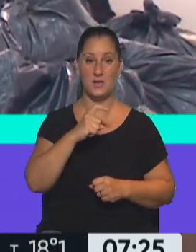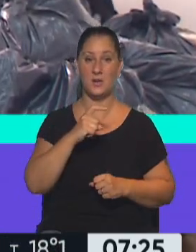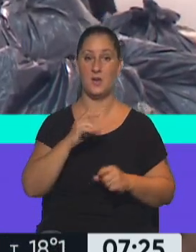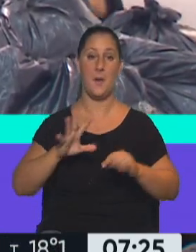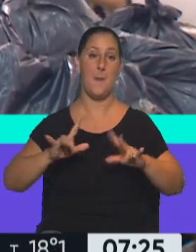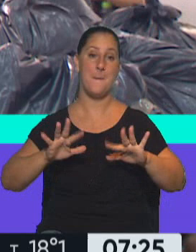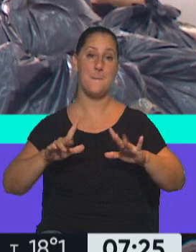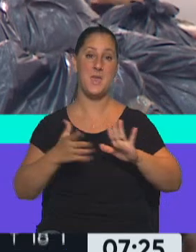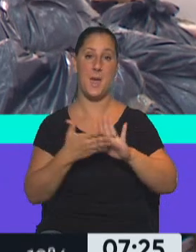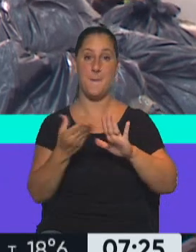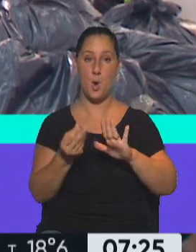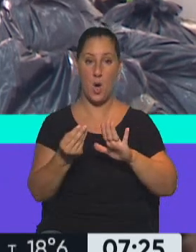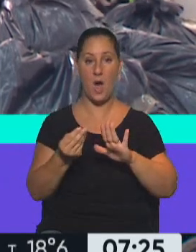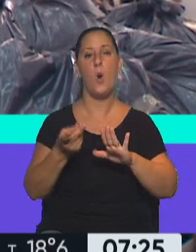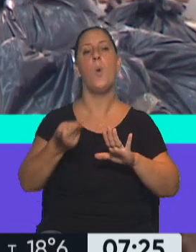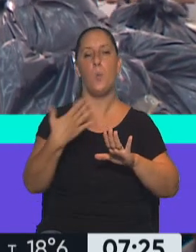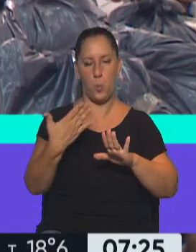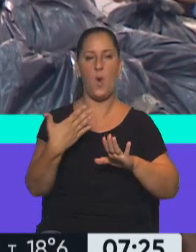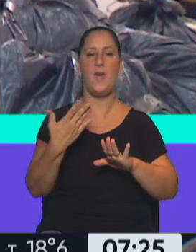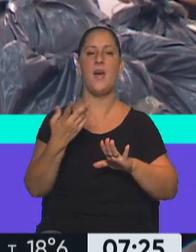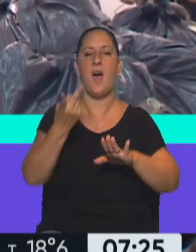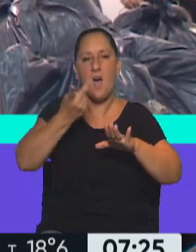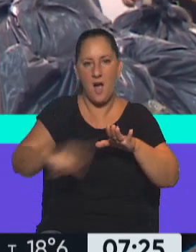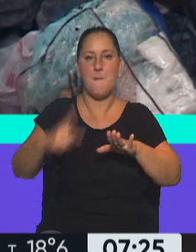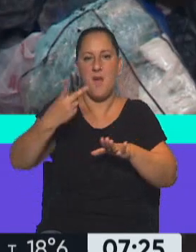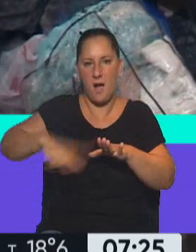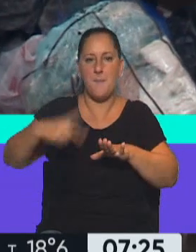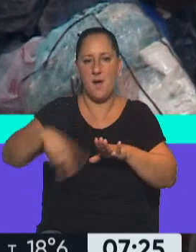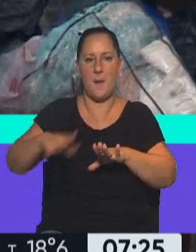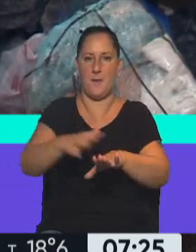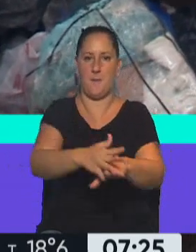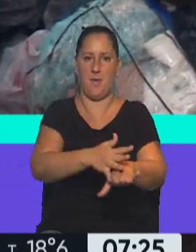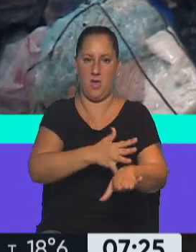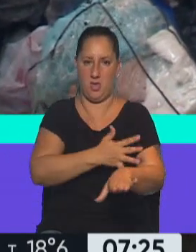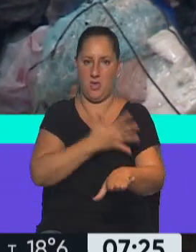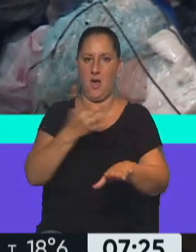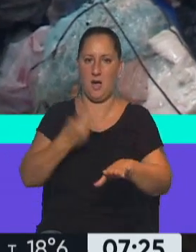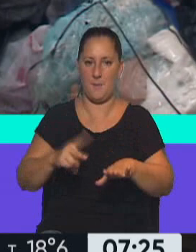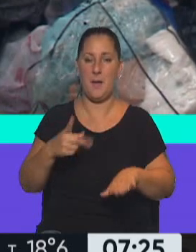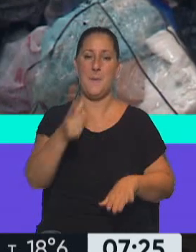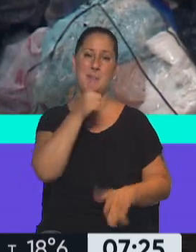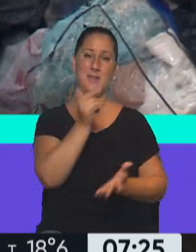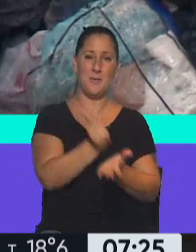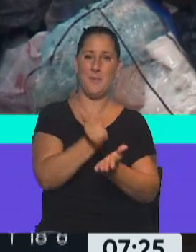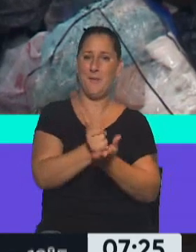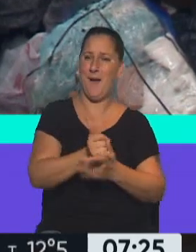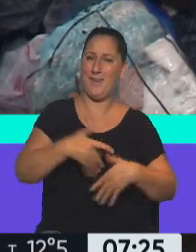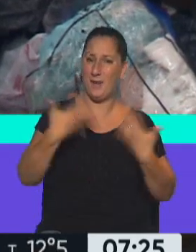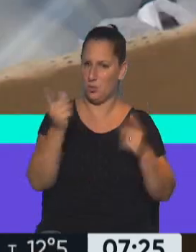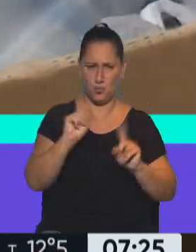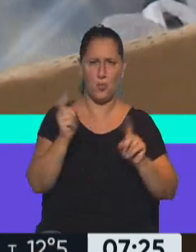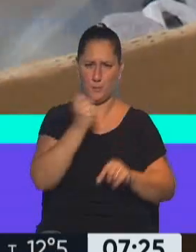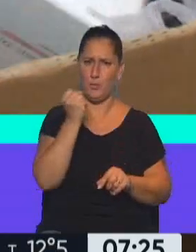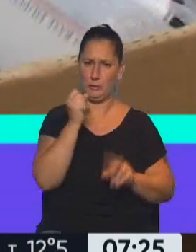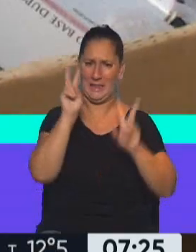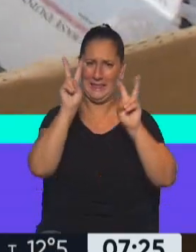pies húmedos y mojados puedan estar cambiándose continuamente el tema de las medias. Parecería algo tonto, pero es muy importante